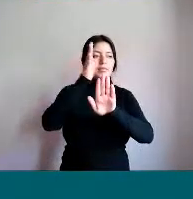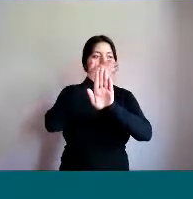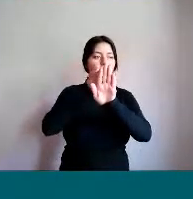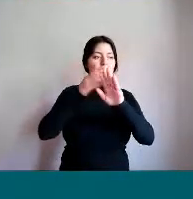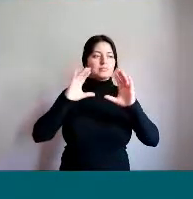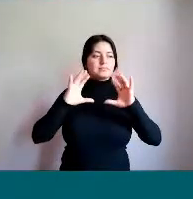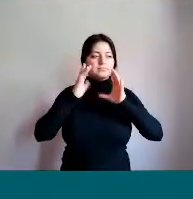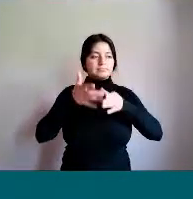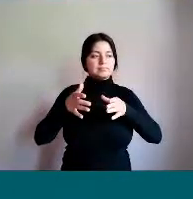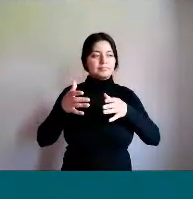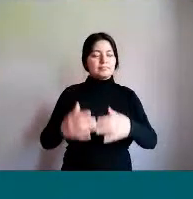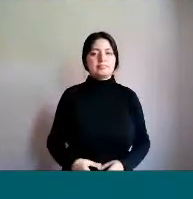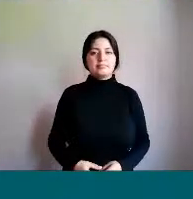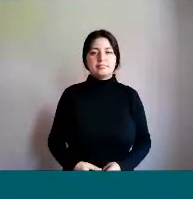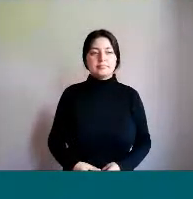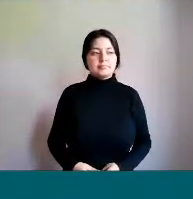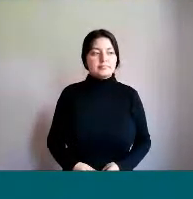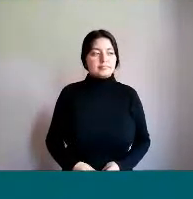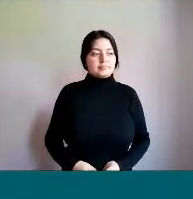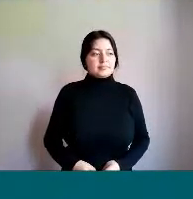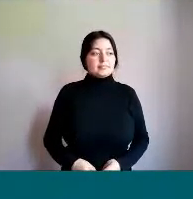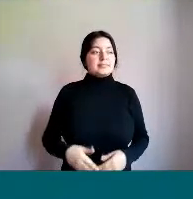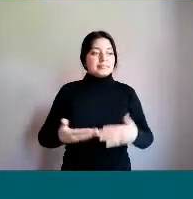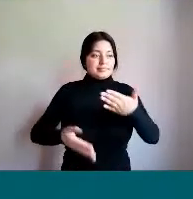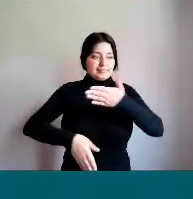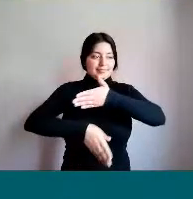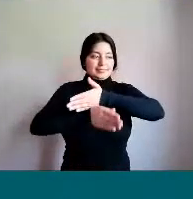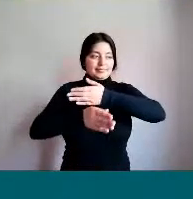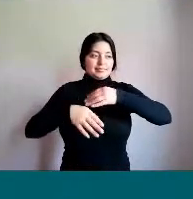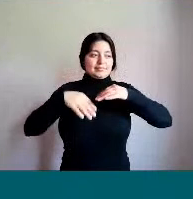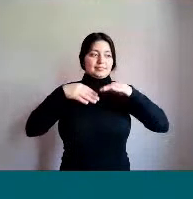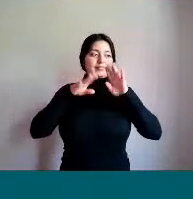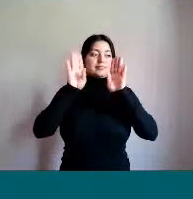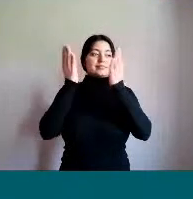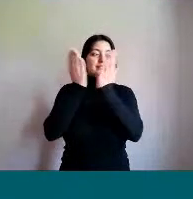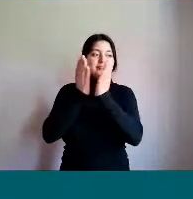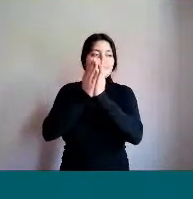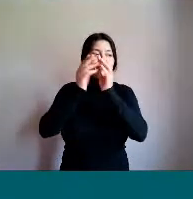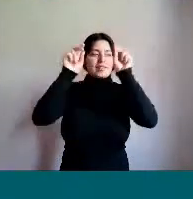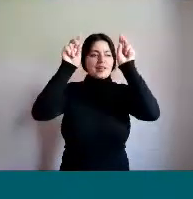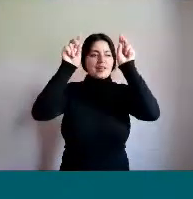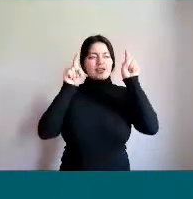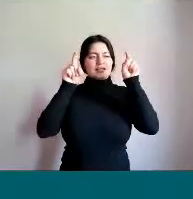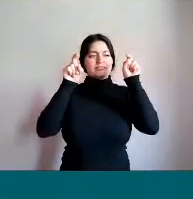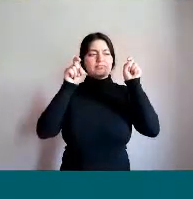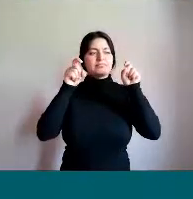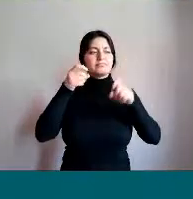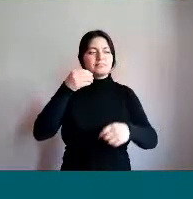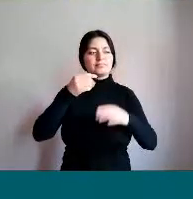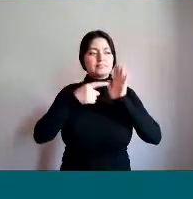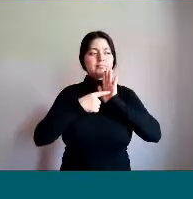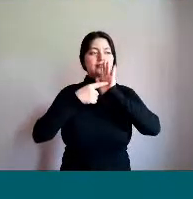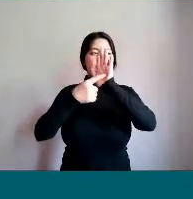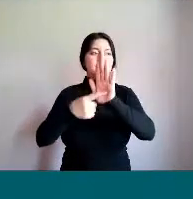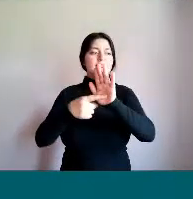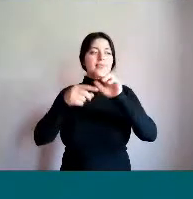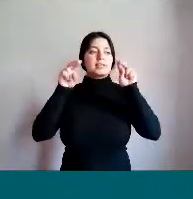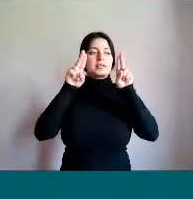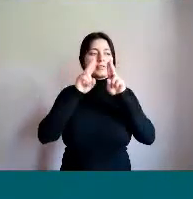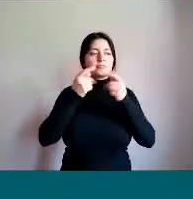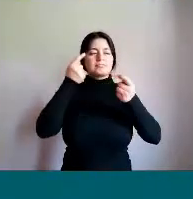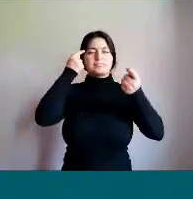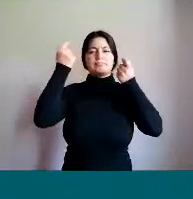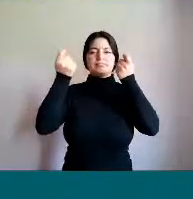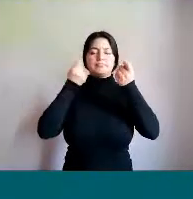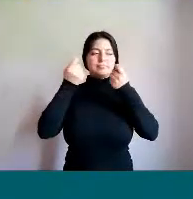motivación al alumnado se da cuando estos títulos son lo suficientemente sexys o en publicidad los llaman los naming, ¿no? ¿Cómo se va a llamar